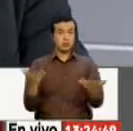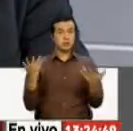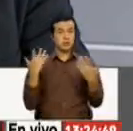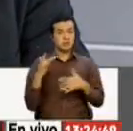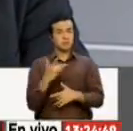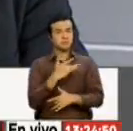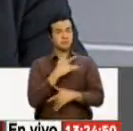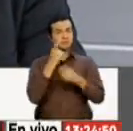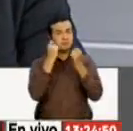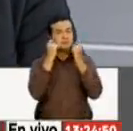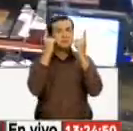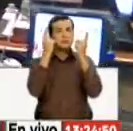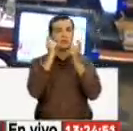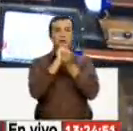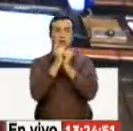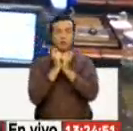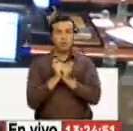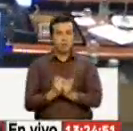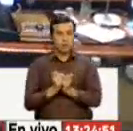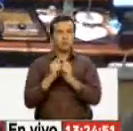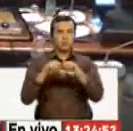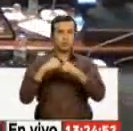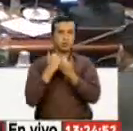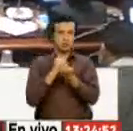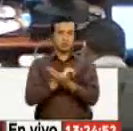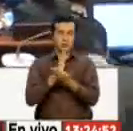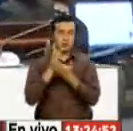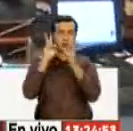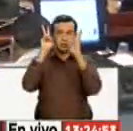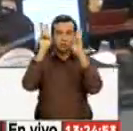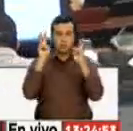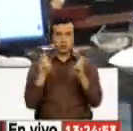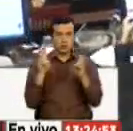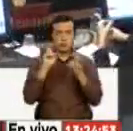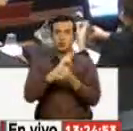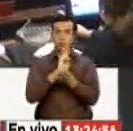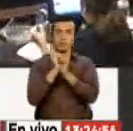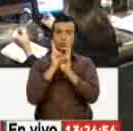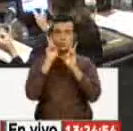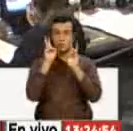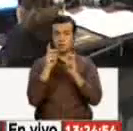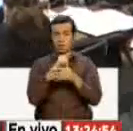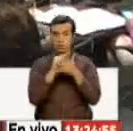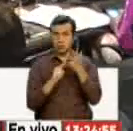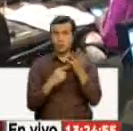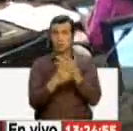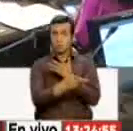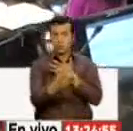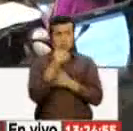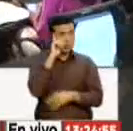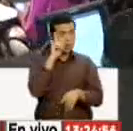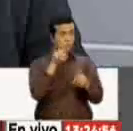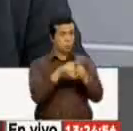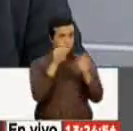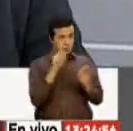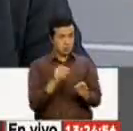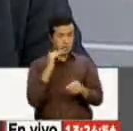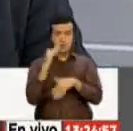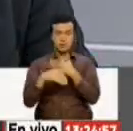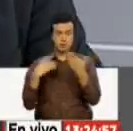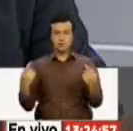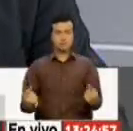muestra sorprendido por los cambios realizados por la Asamblea en el tema de reformas tributarias, que en la mesa aparentaba estar consensuado. Podría